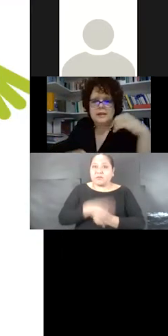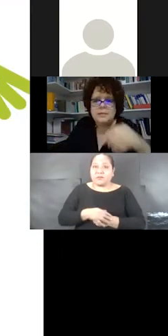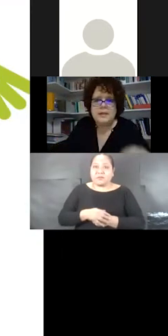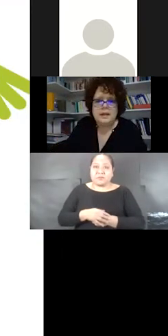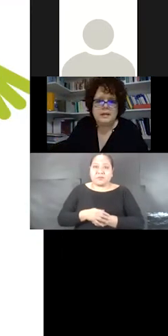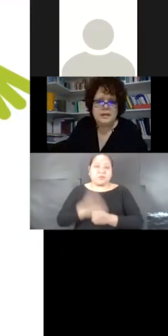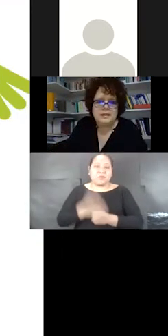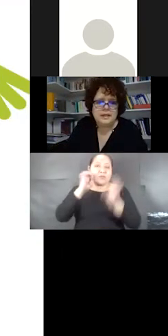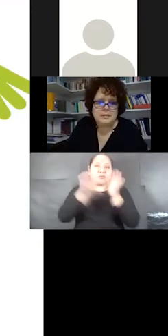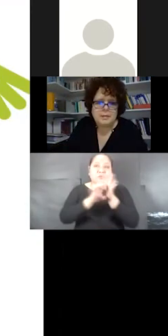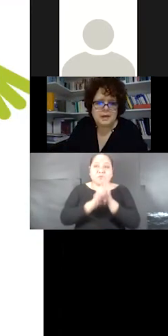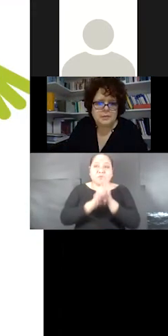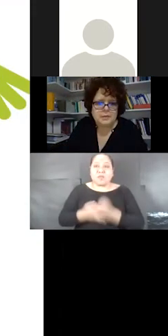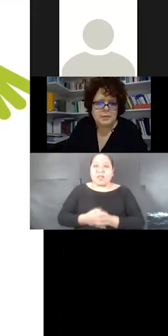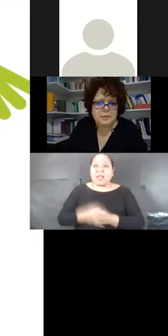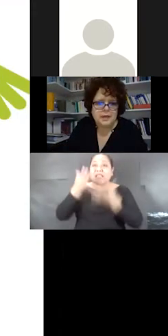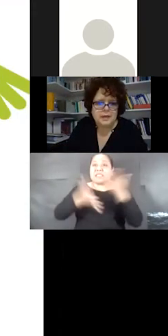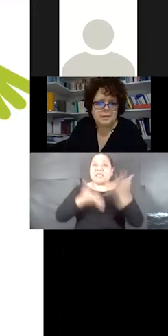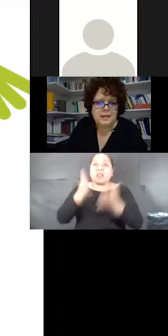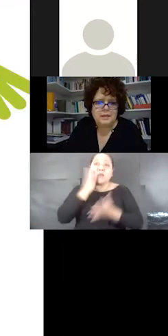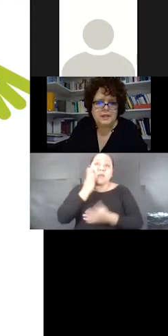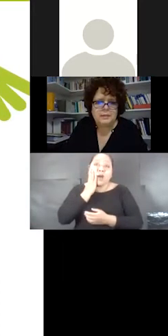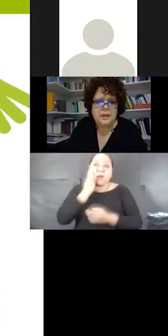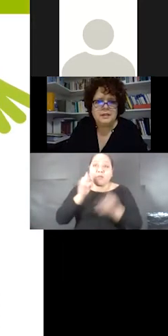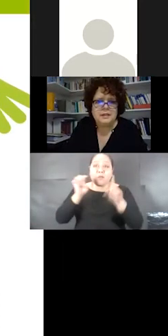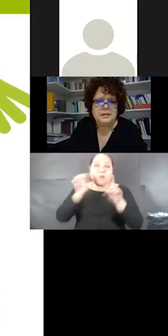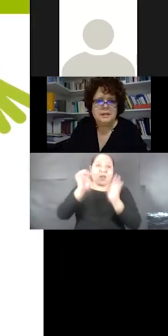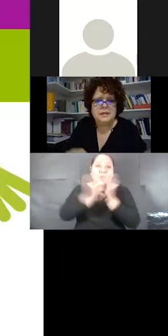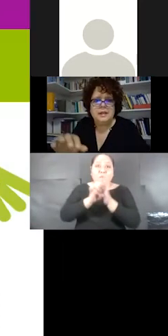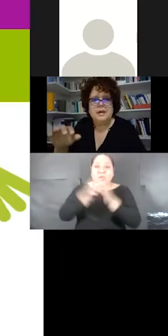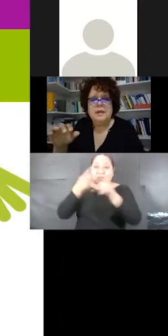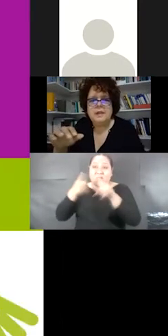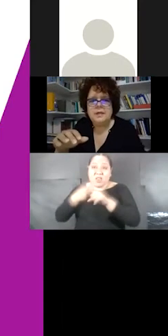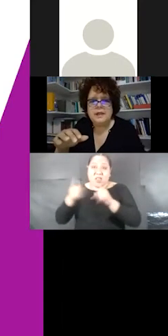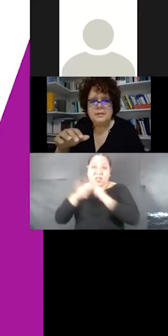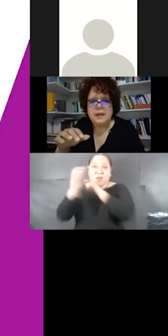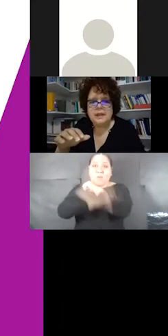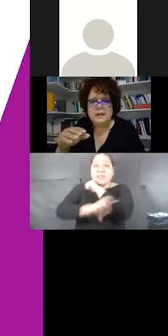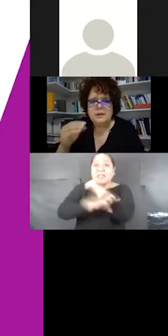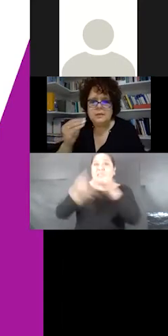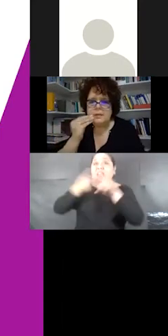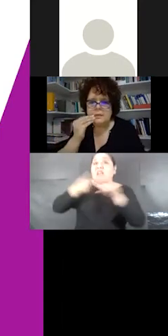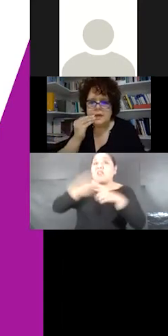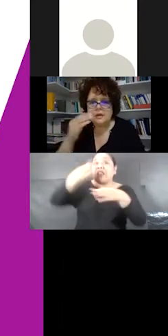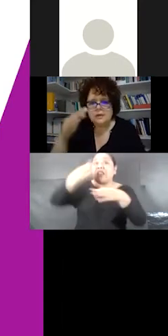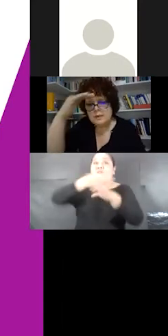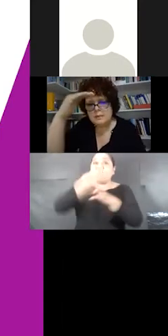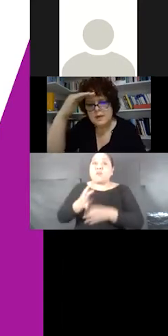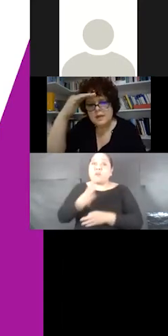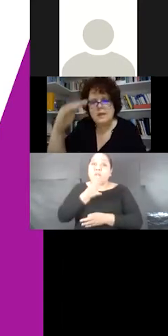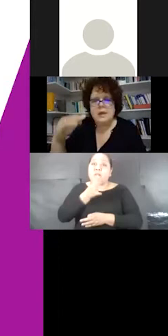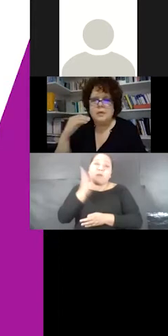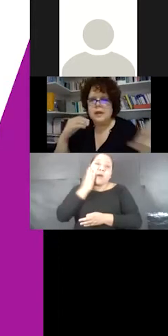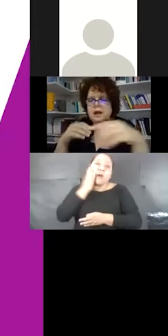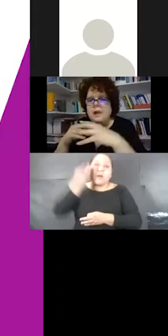En el tema de la seña de mamá, podemos ver que para diferentes países se habla de diferente manera, ¿no? Una mamá, otra